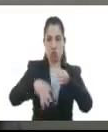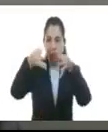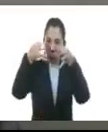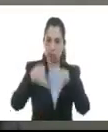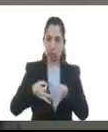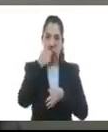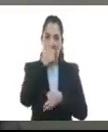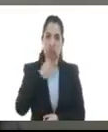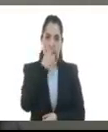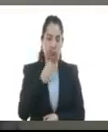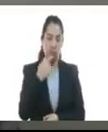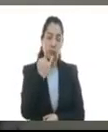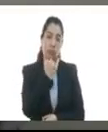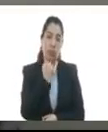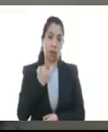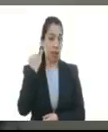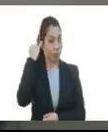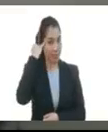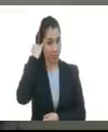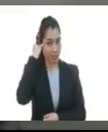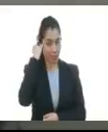desde Baja California,